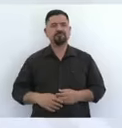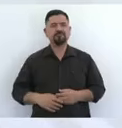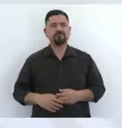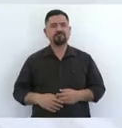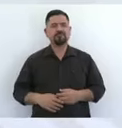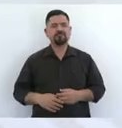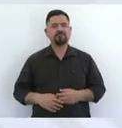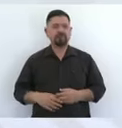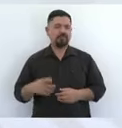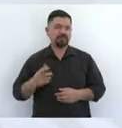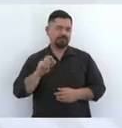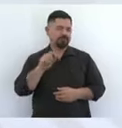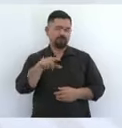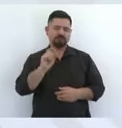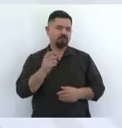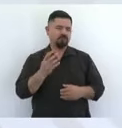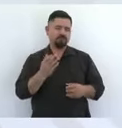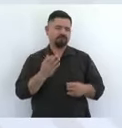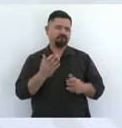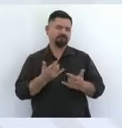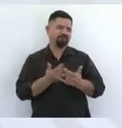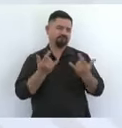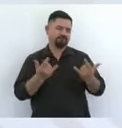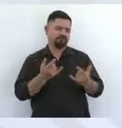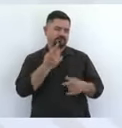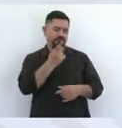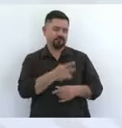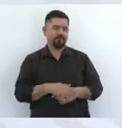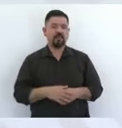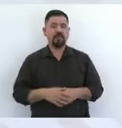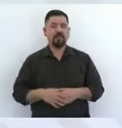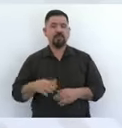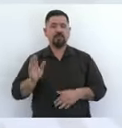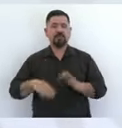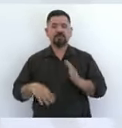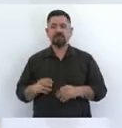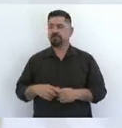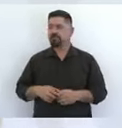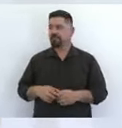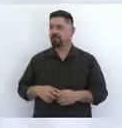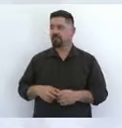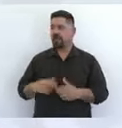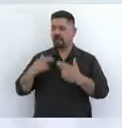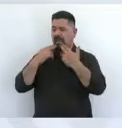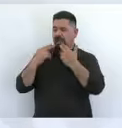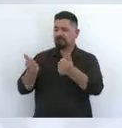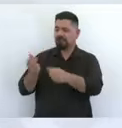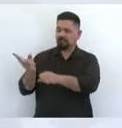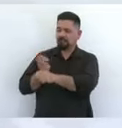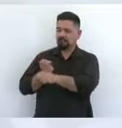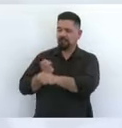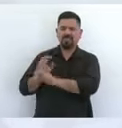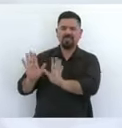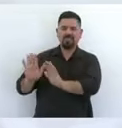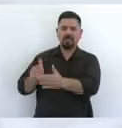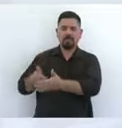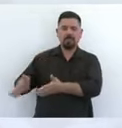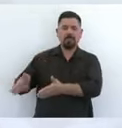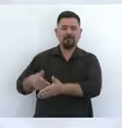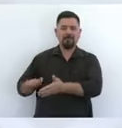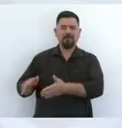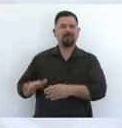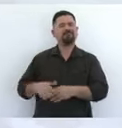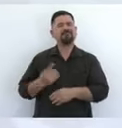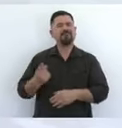siguiendo con las anécdotas, no invitaban a los de Hacienda a las giras, porque decían